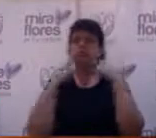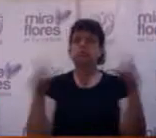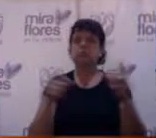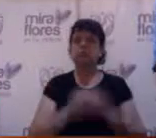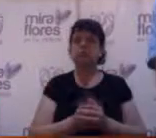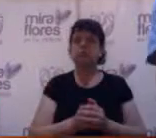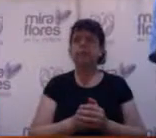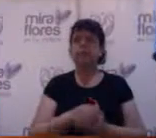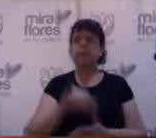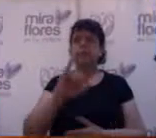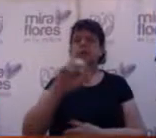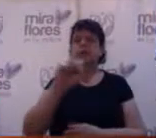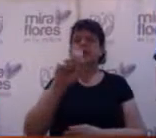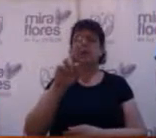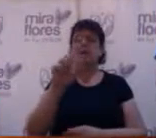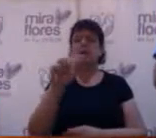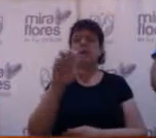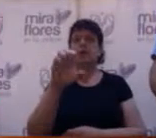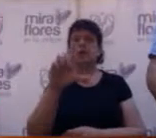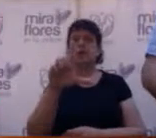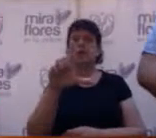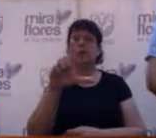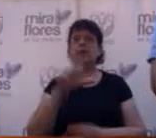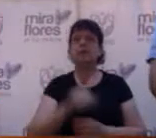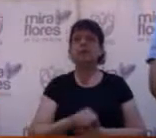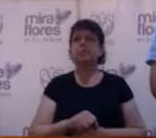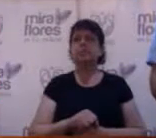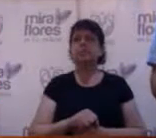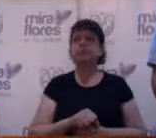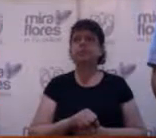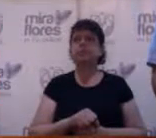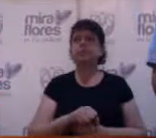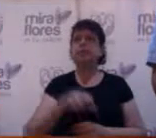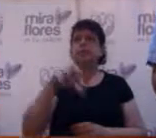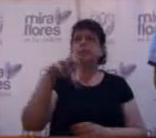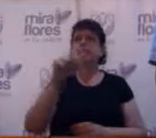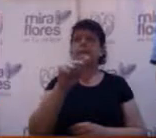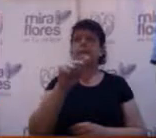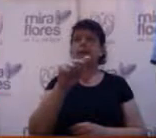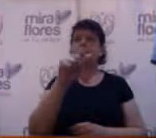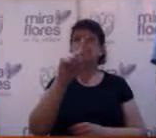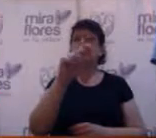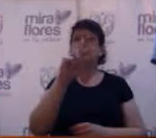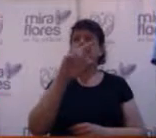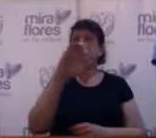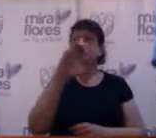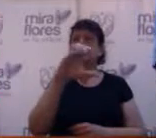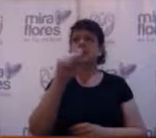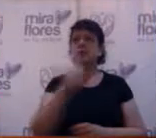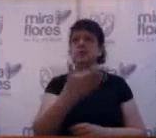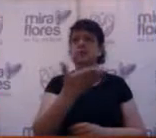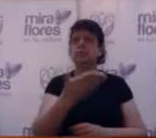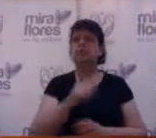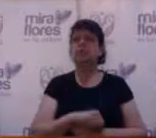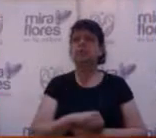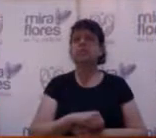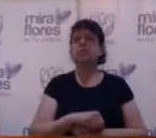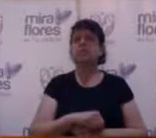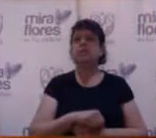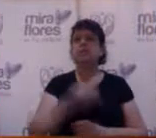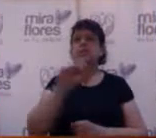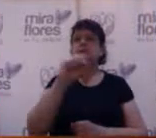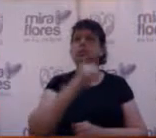Señor Israel Orlando Acuña Huoncoquiz. Presente. Señora Patricia María del Río Jiménez de Olavide. Presente.